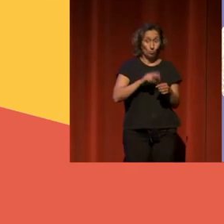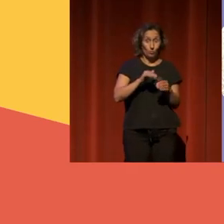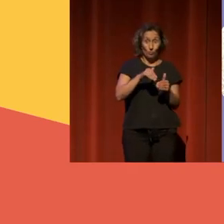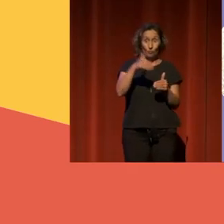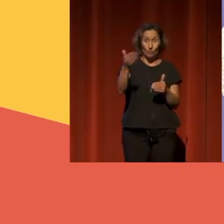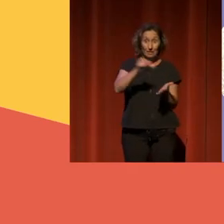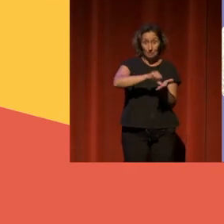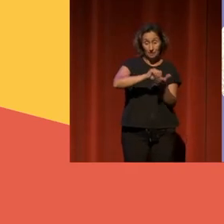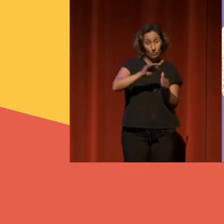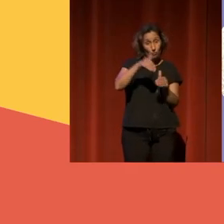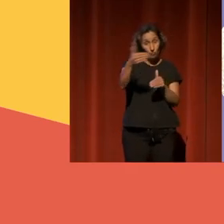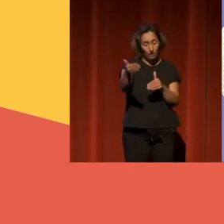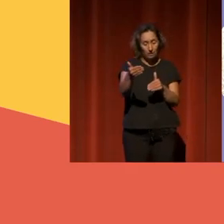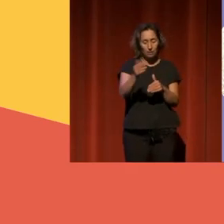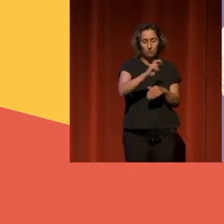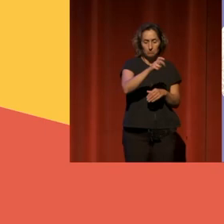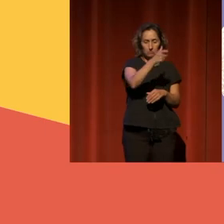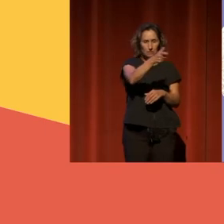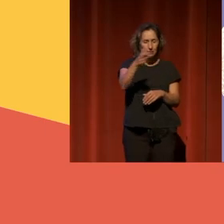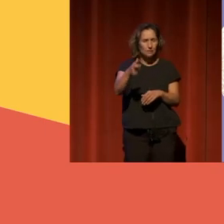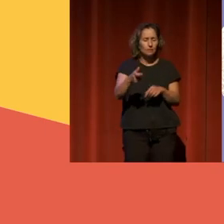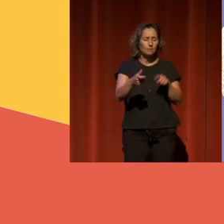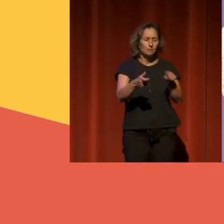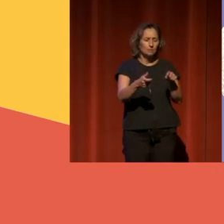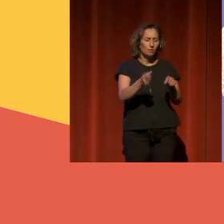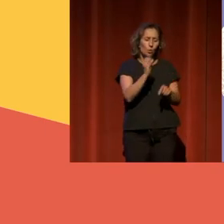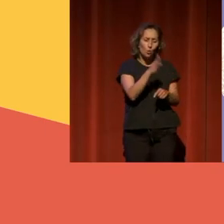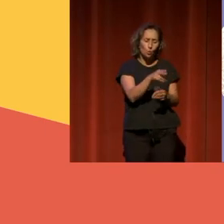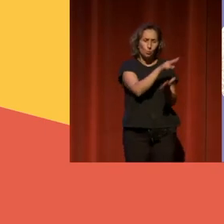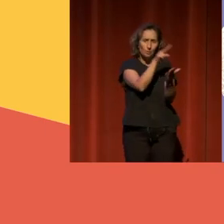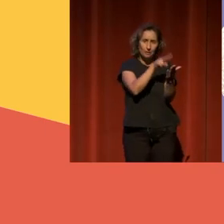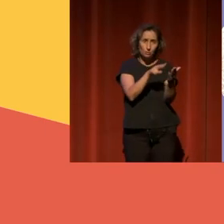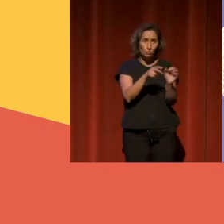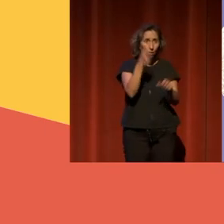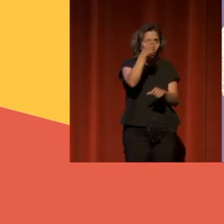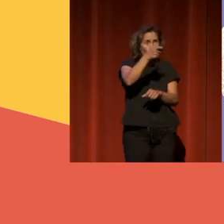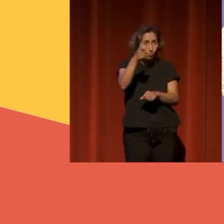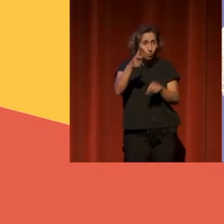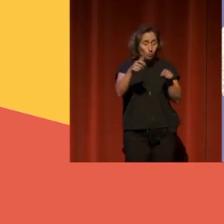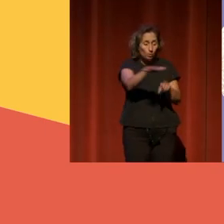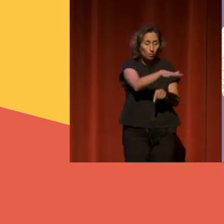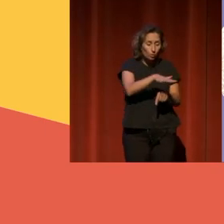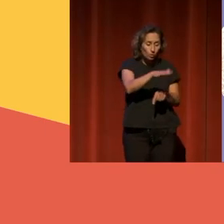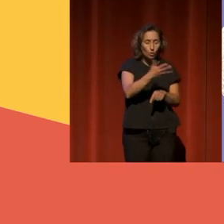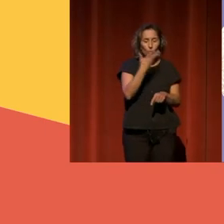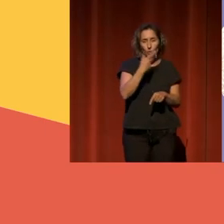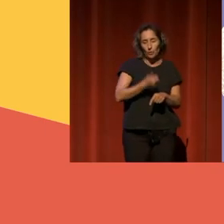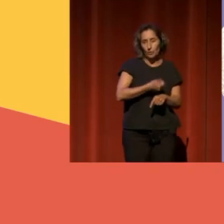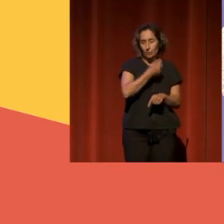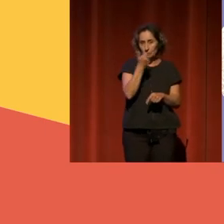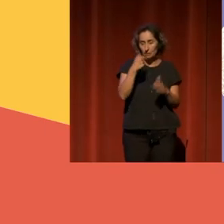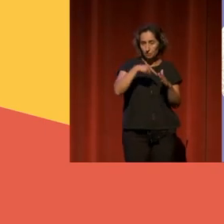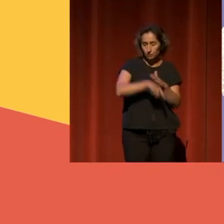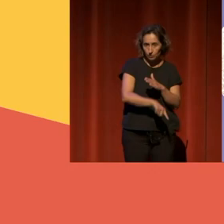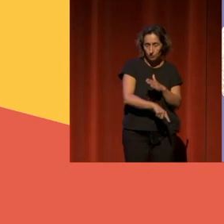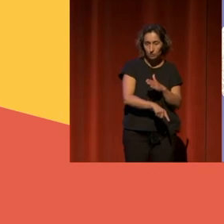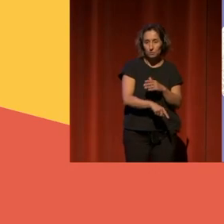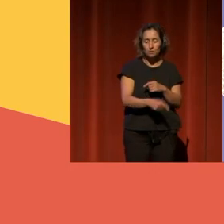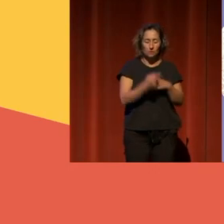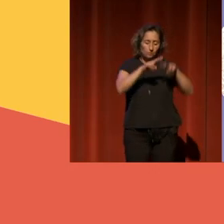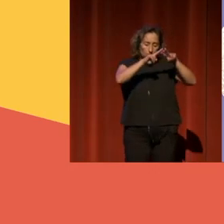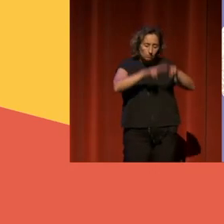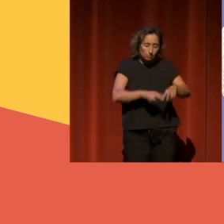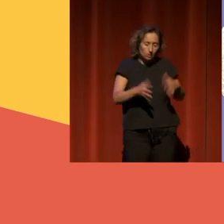más lo del medio rural, los clubs de lectura del medio rural, y hemos conseguido analizar las funciones de los clubs de lectura,